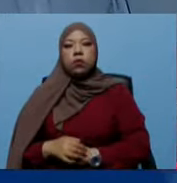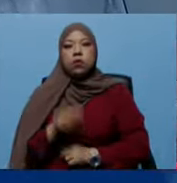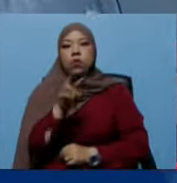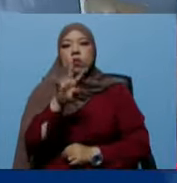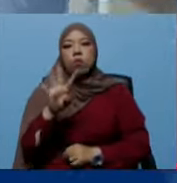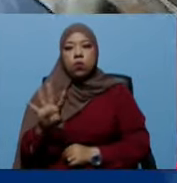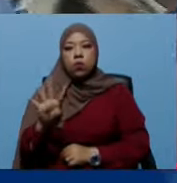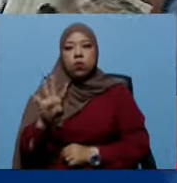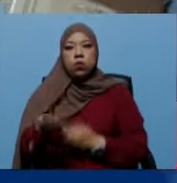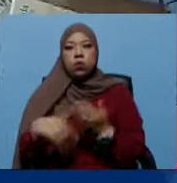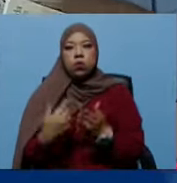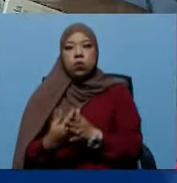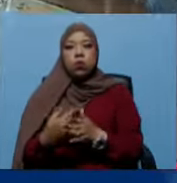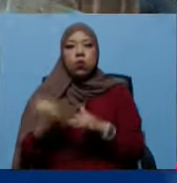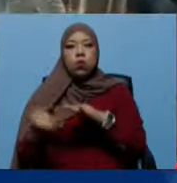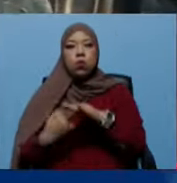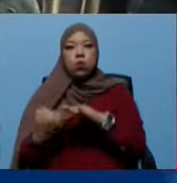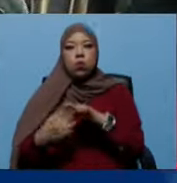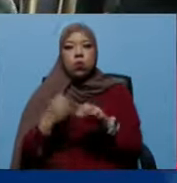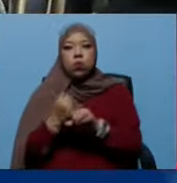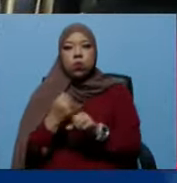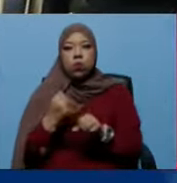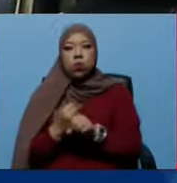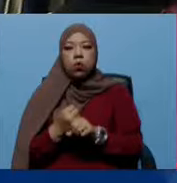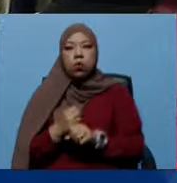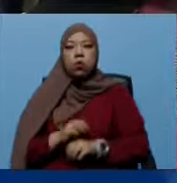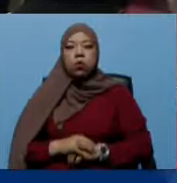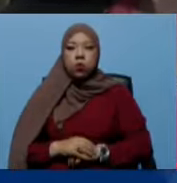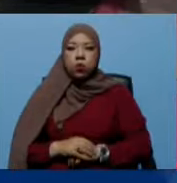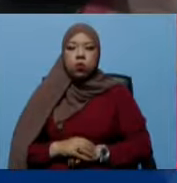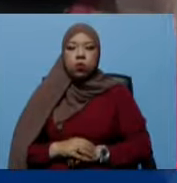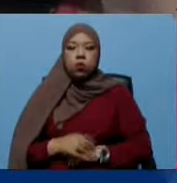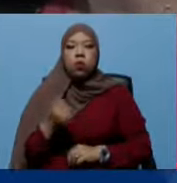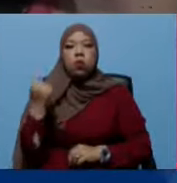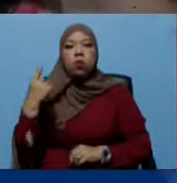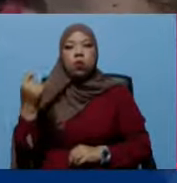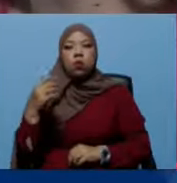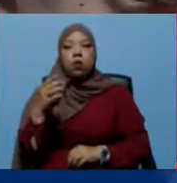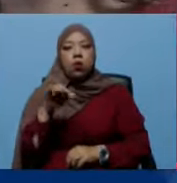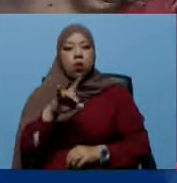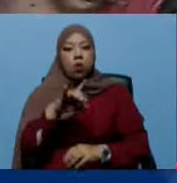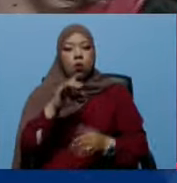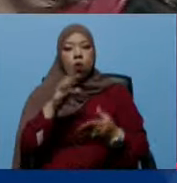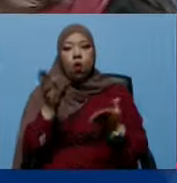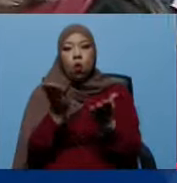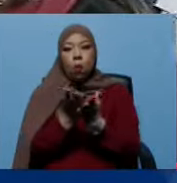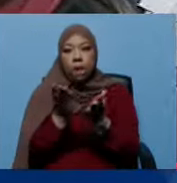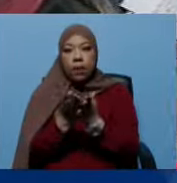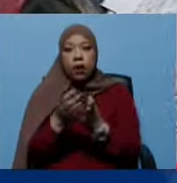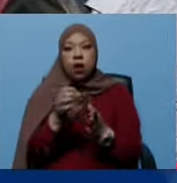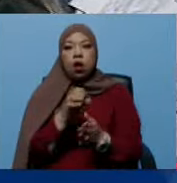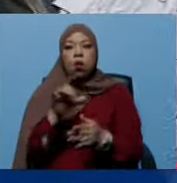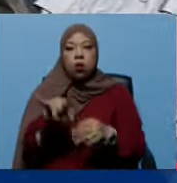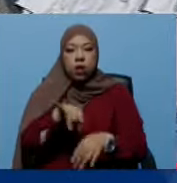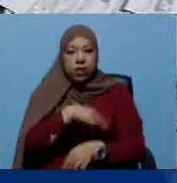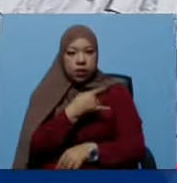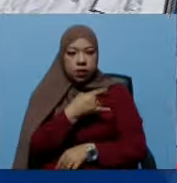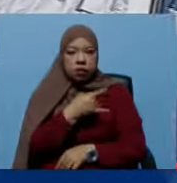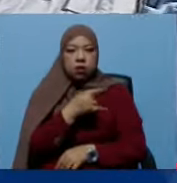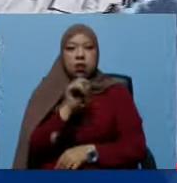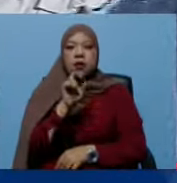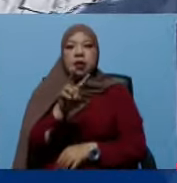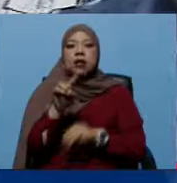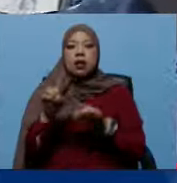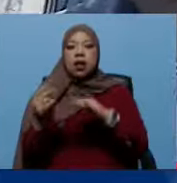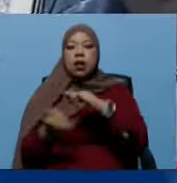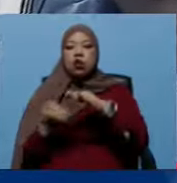24 institutos universitarios, 11 colegios universitarios, 37 institutos